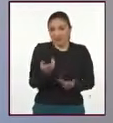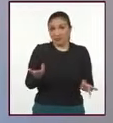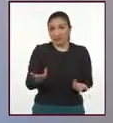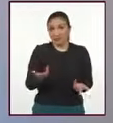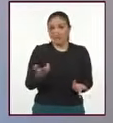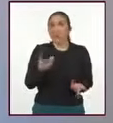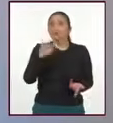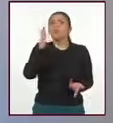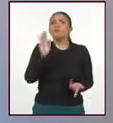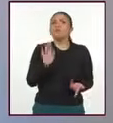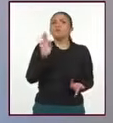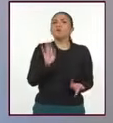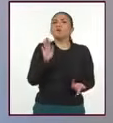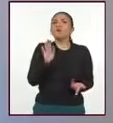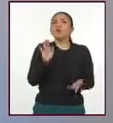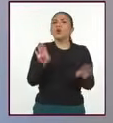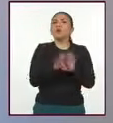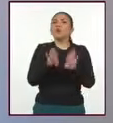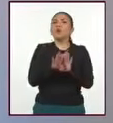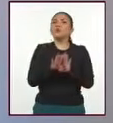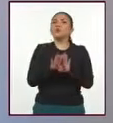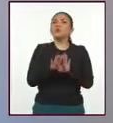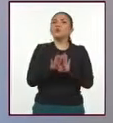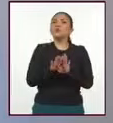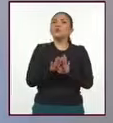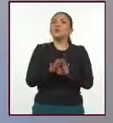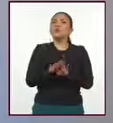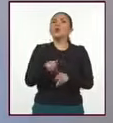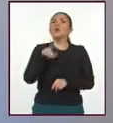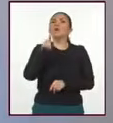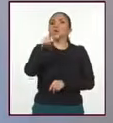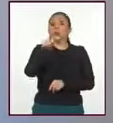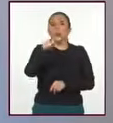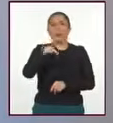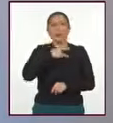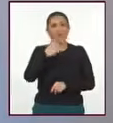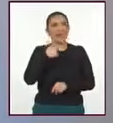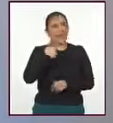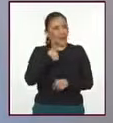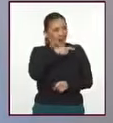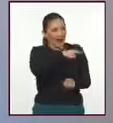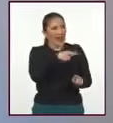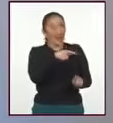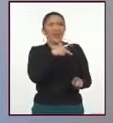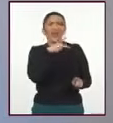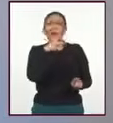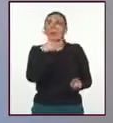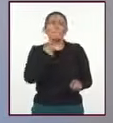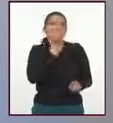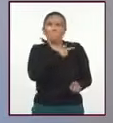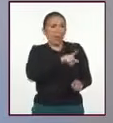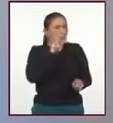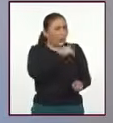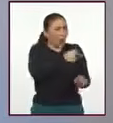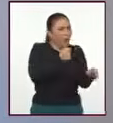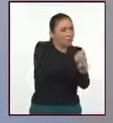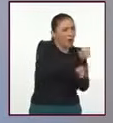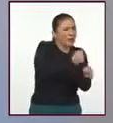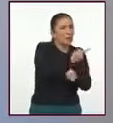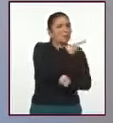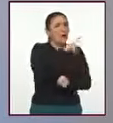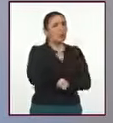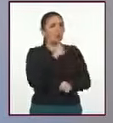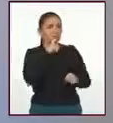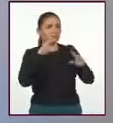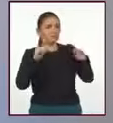pues realmente, aunque se tuviera una buena intención, pues se vuelve uno parte del problema, que uno afecta